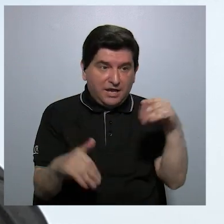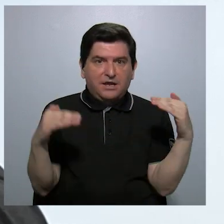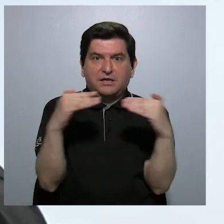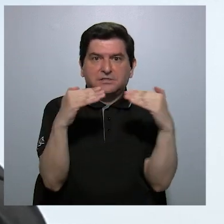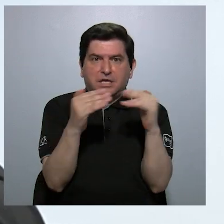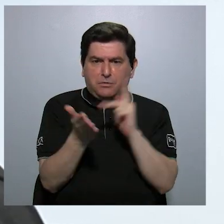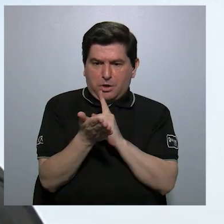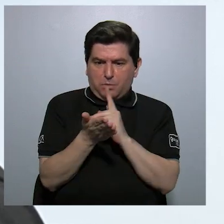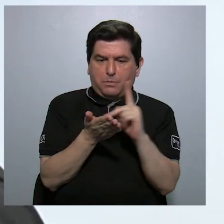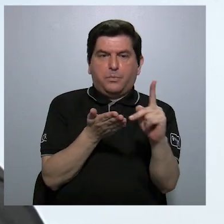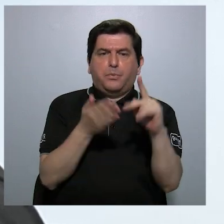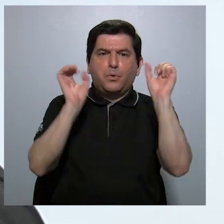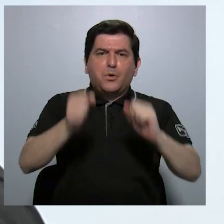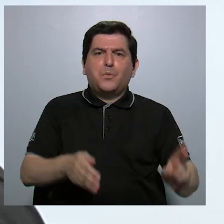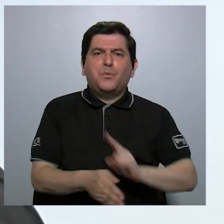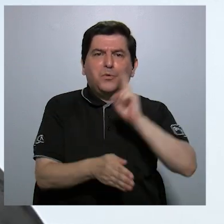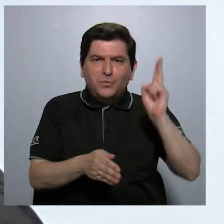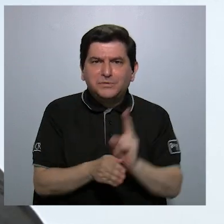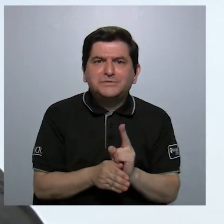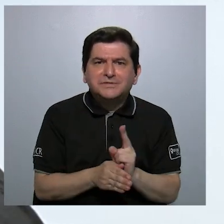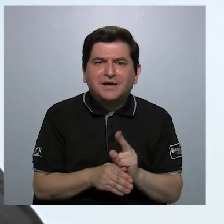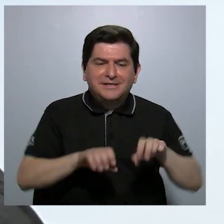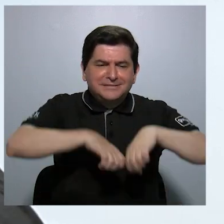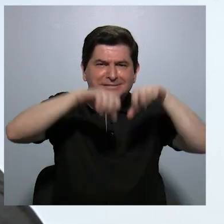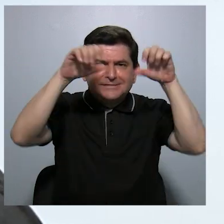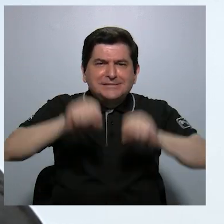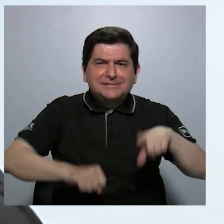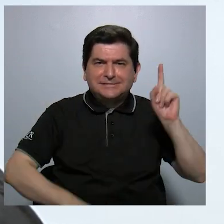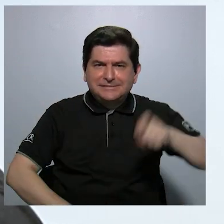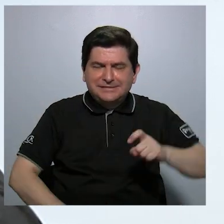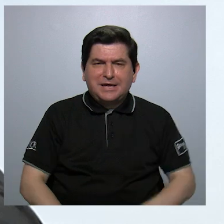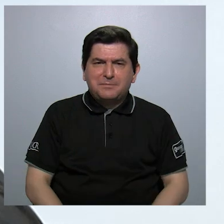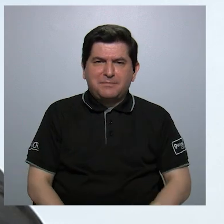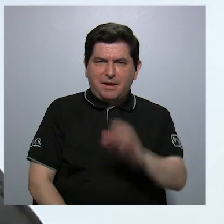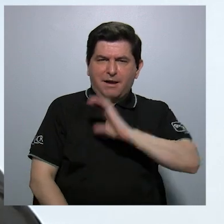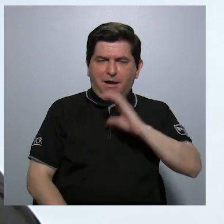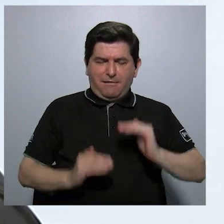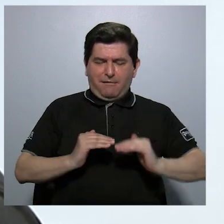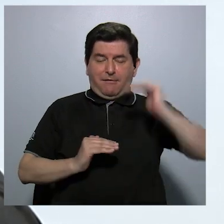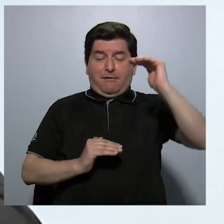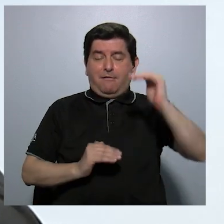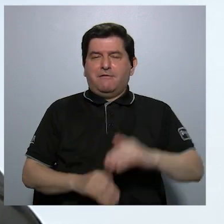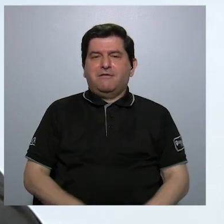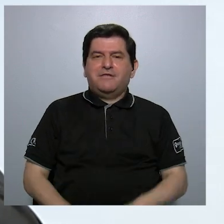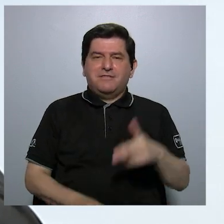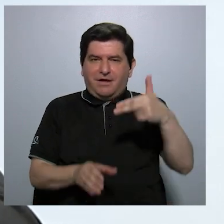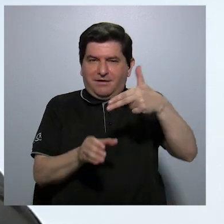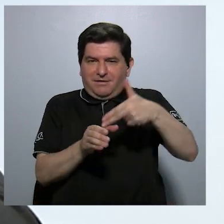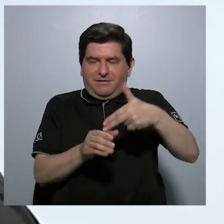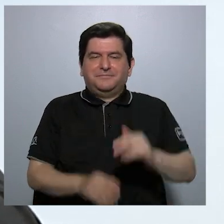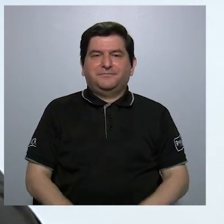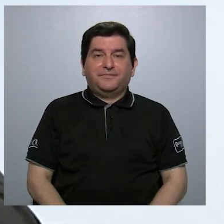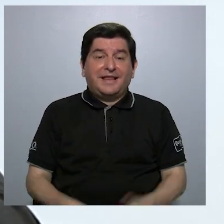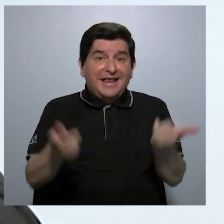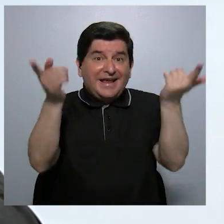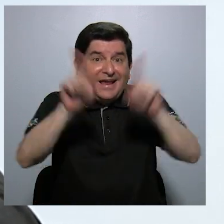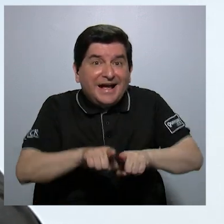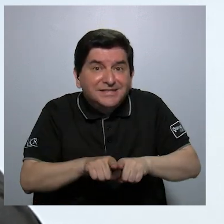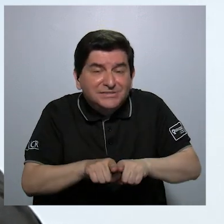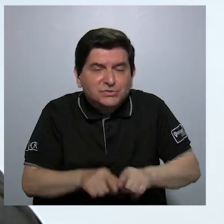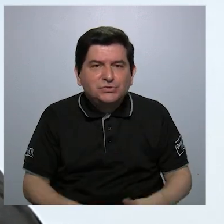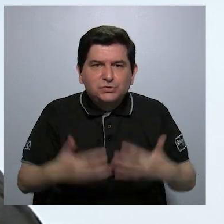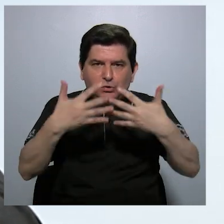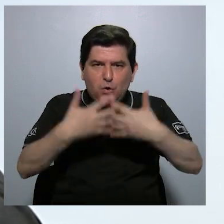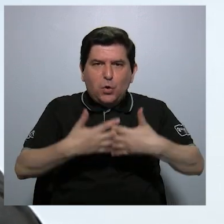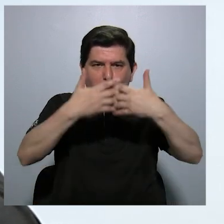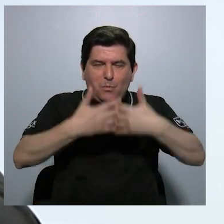se llega a ese nivel de pureza, se puede utilizar en sistemas que requieren mayor calidad de combustible. En este caso,